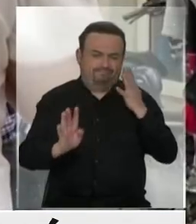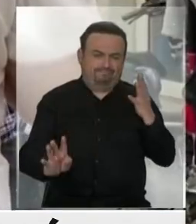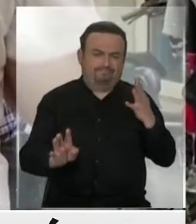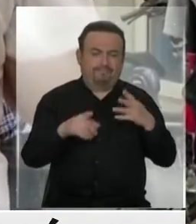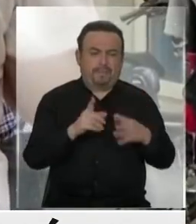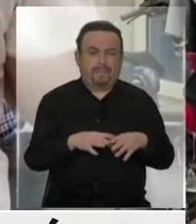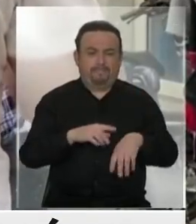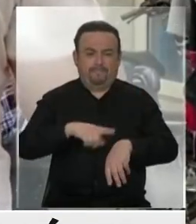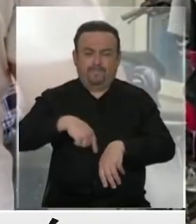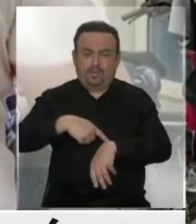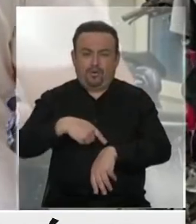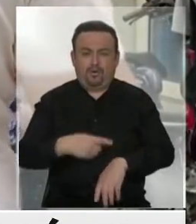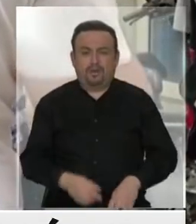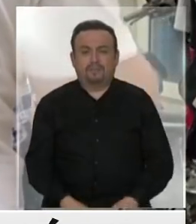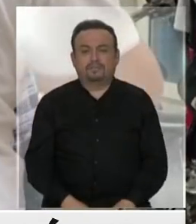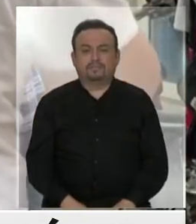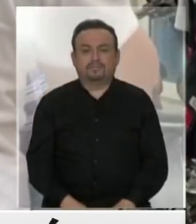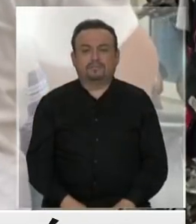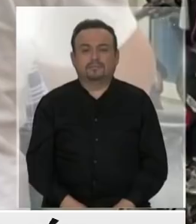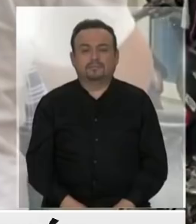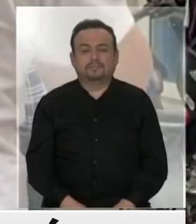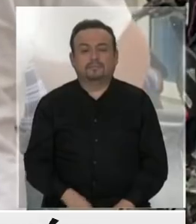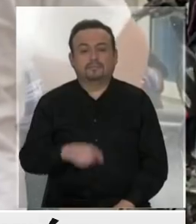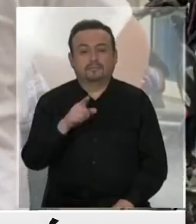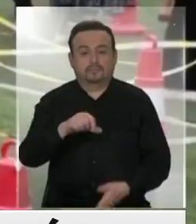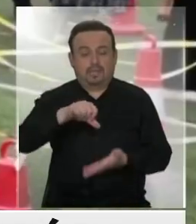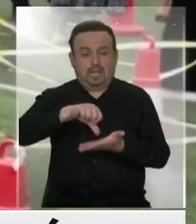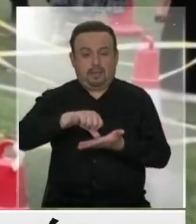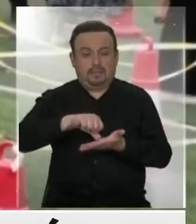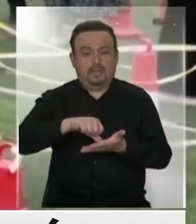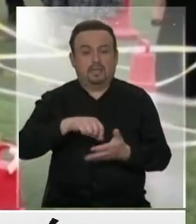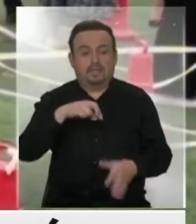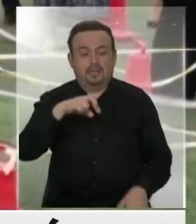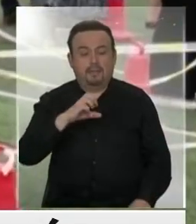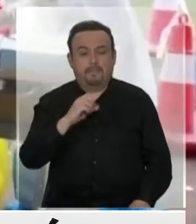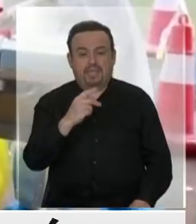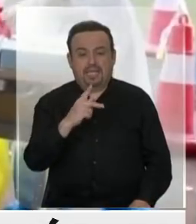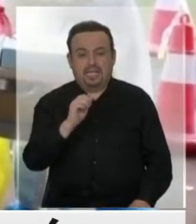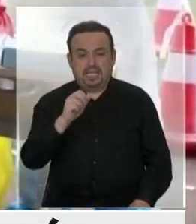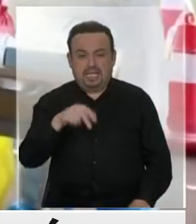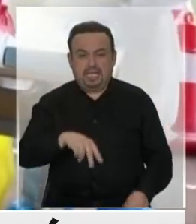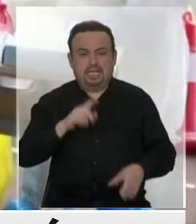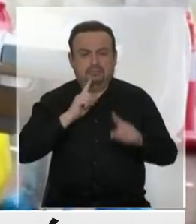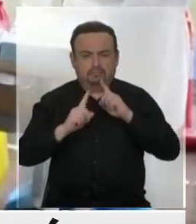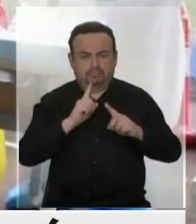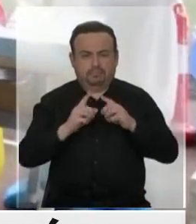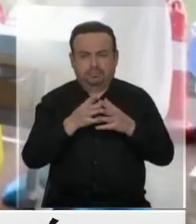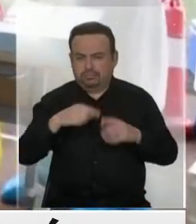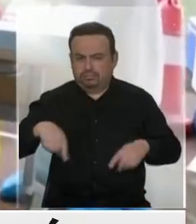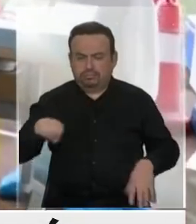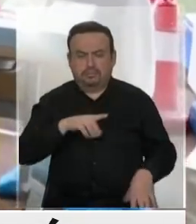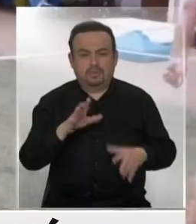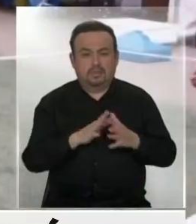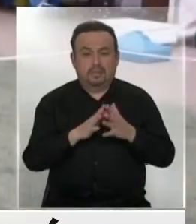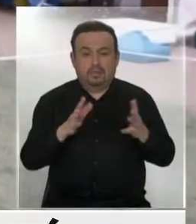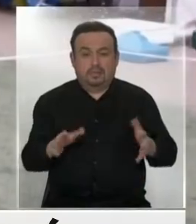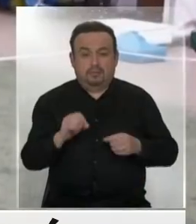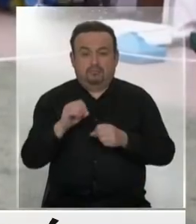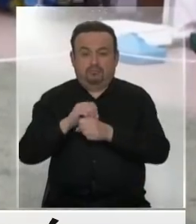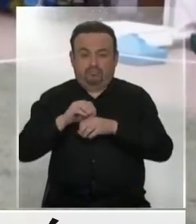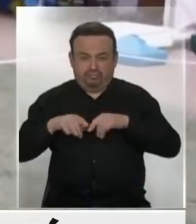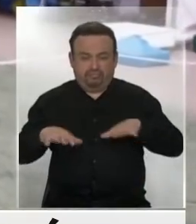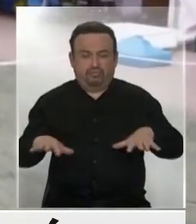kilométricas durante horas. La capital china redobla sus esfuerzos para testear a su población en el peor rebrote